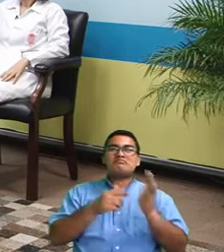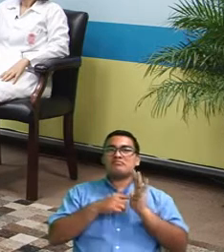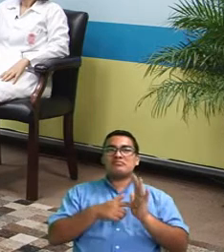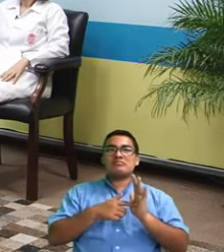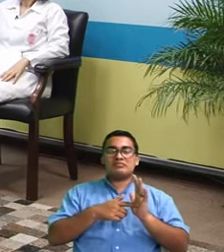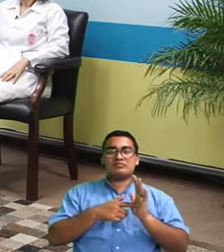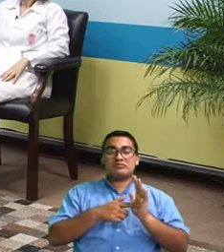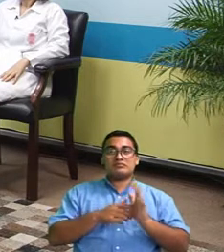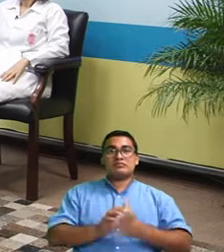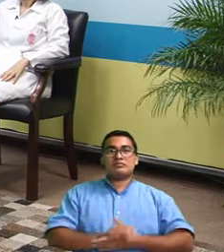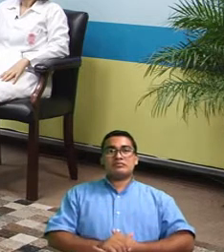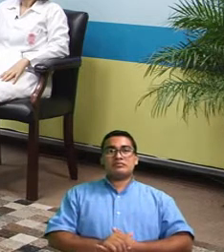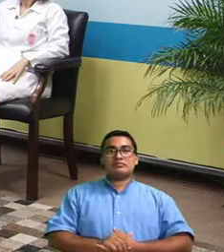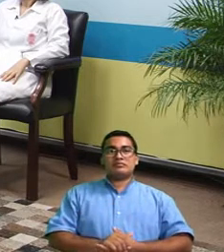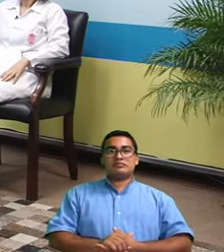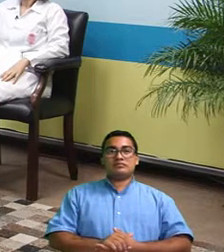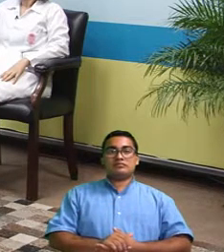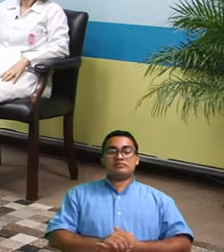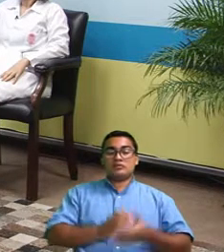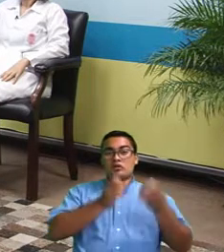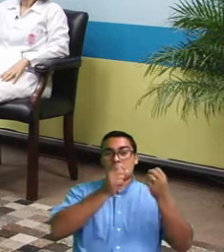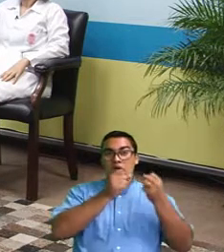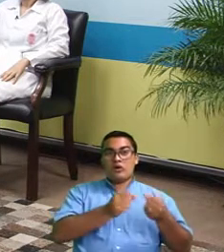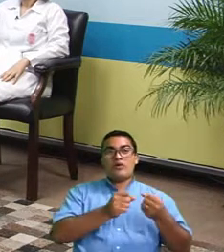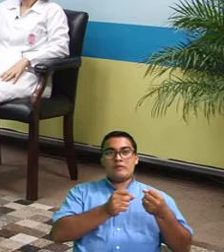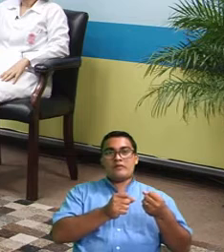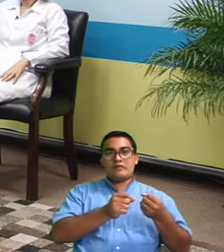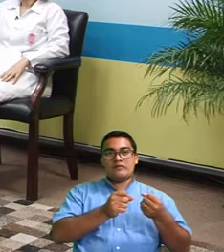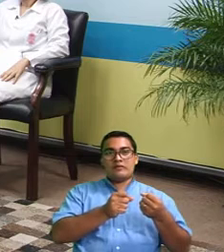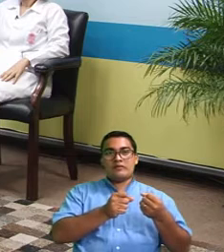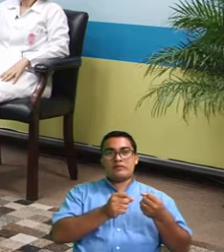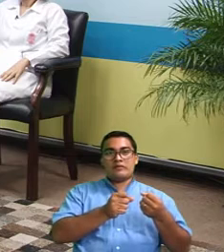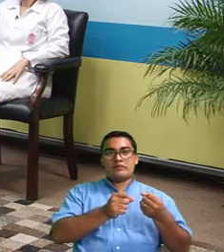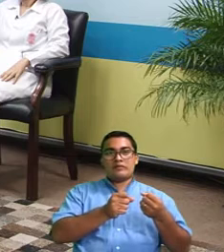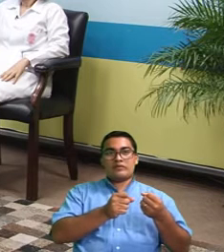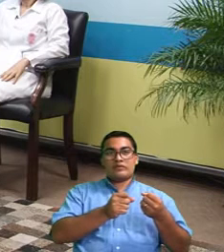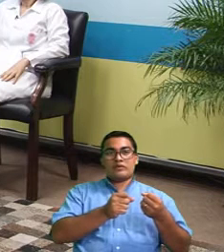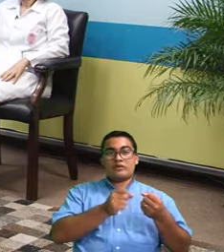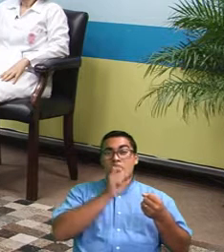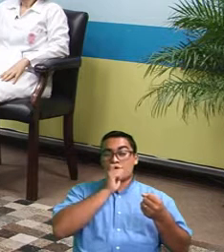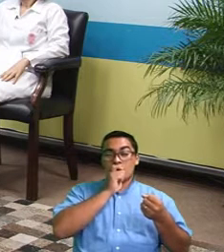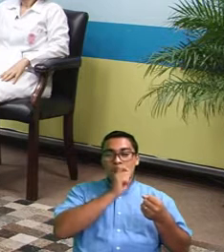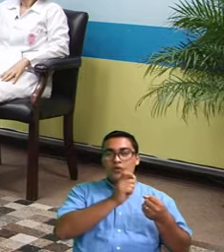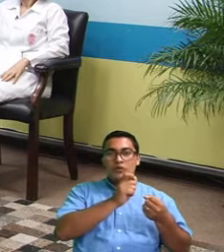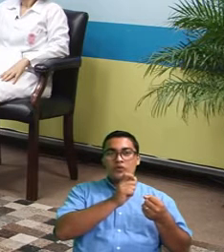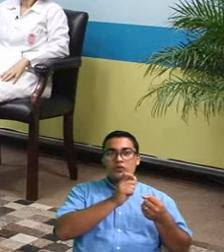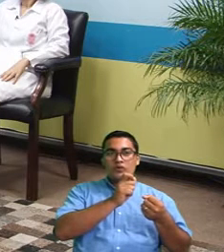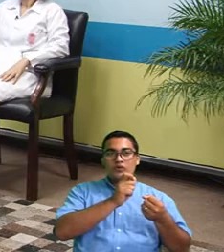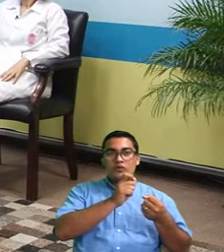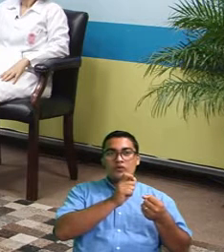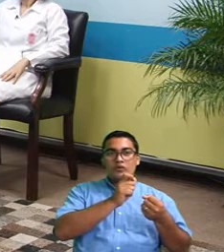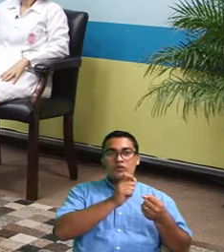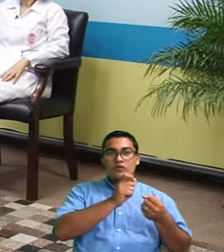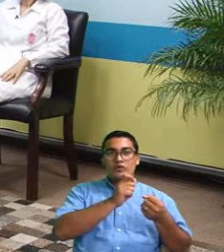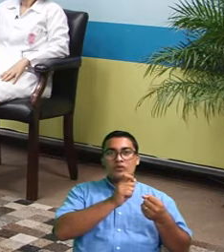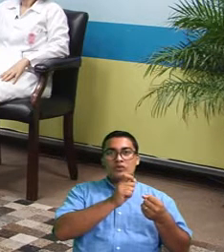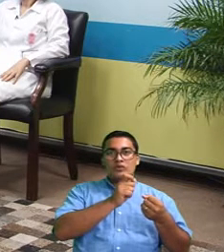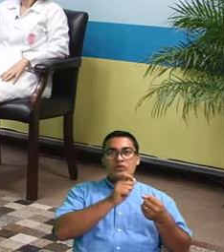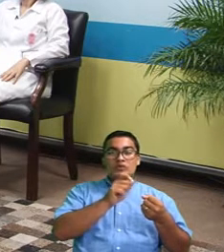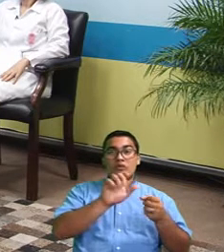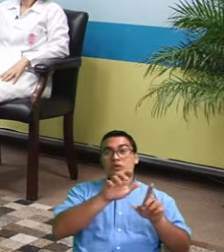Una pareja, hablemos de un hombre que tenga solo una... A ver, aparte de su esposa, una